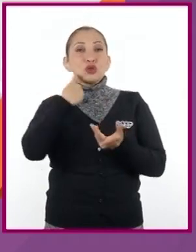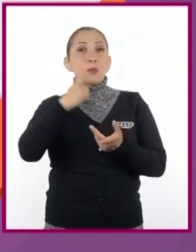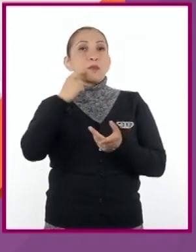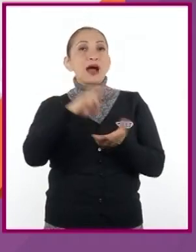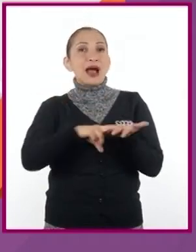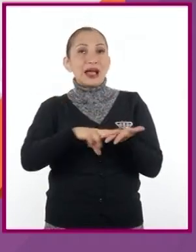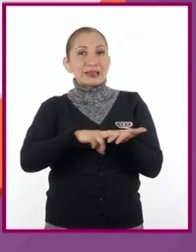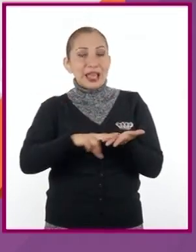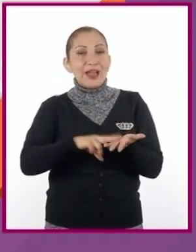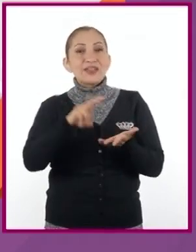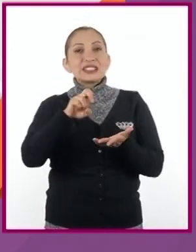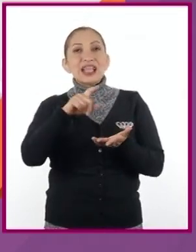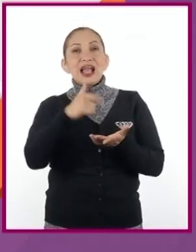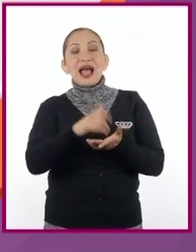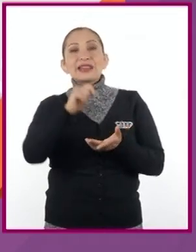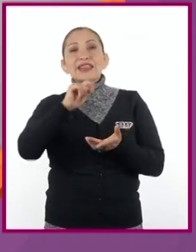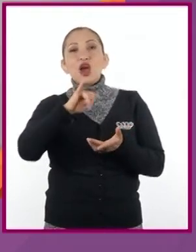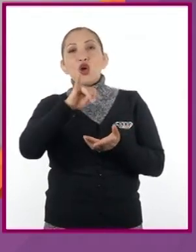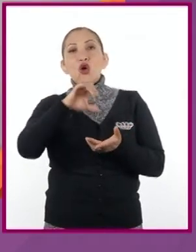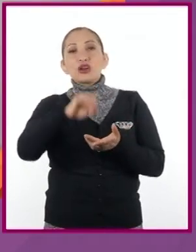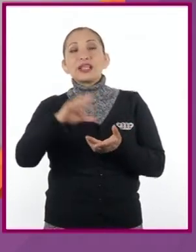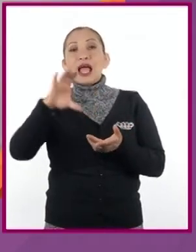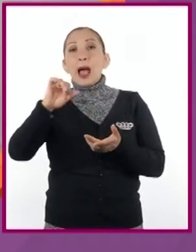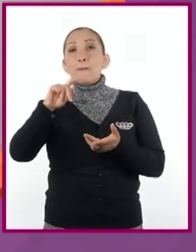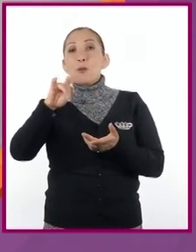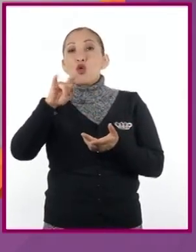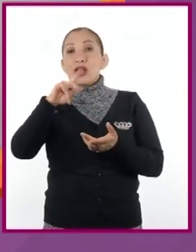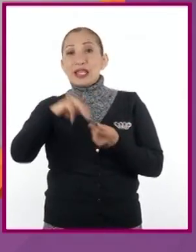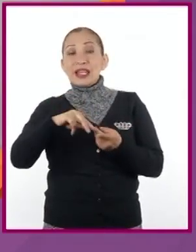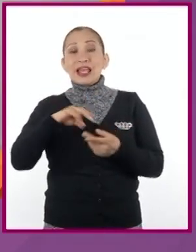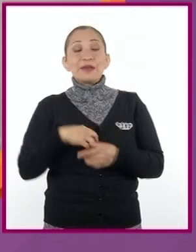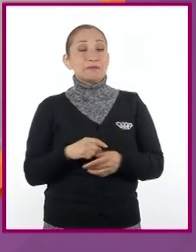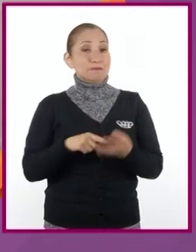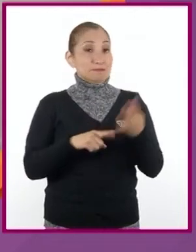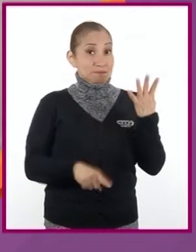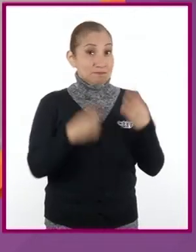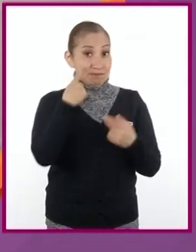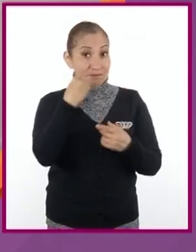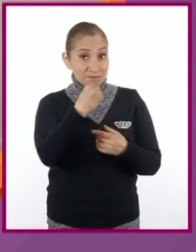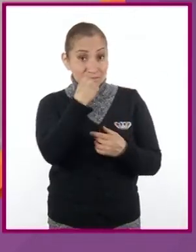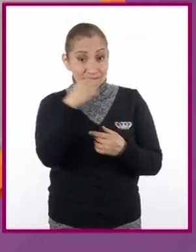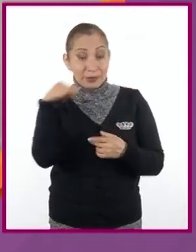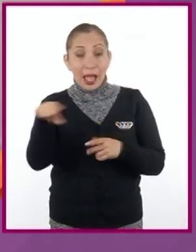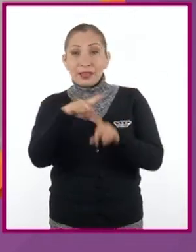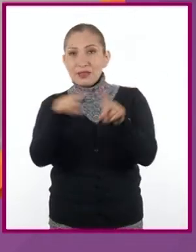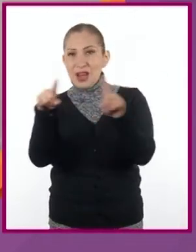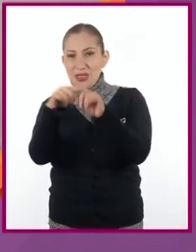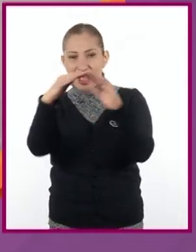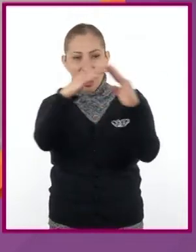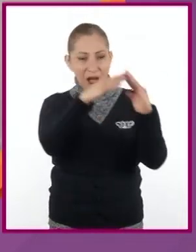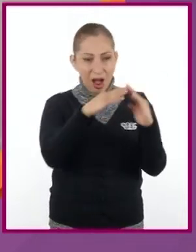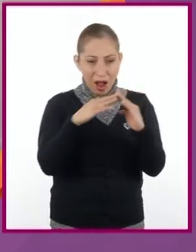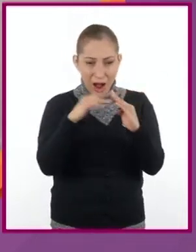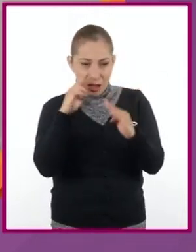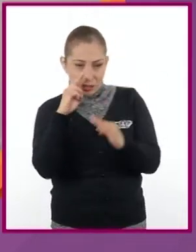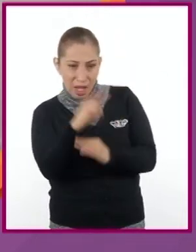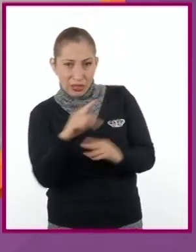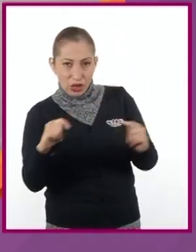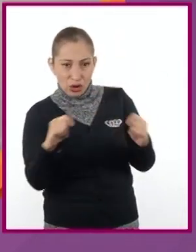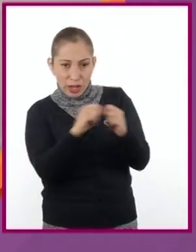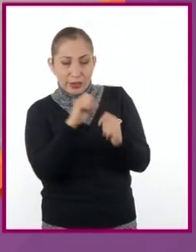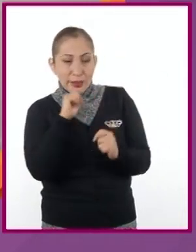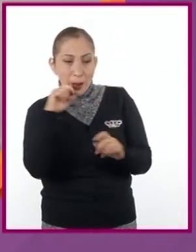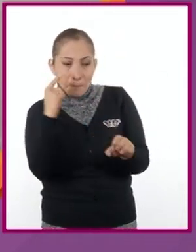tuna, biznagas, tejocote y capulín. En las viviendas multifamiliares teotihuacanas